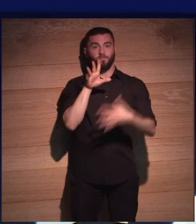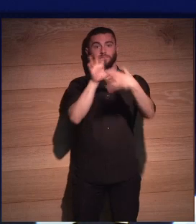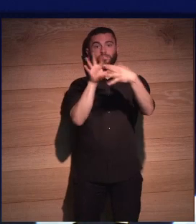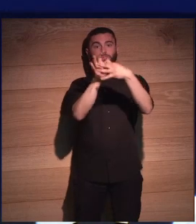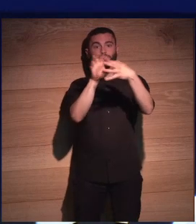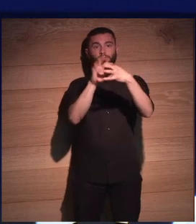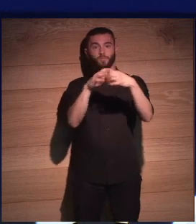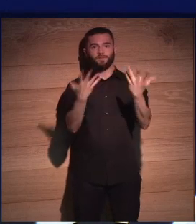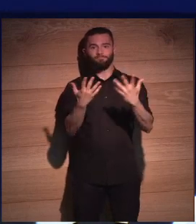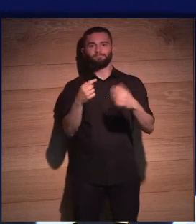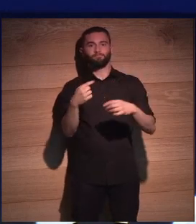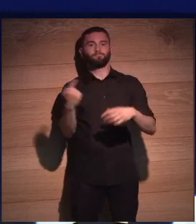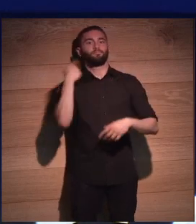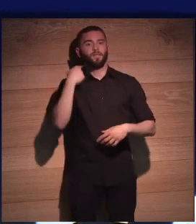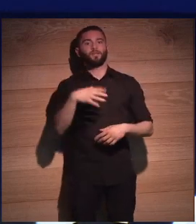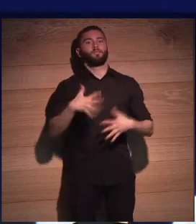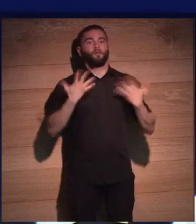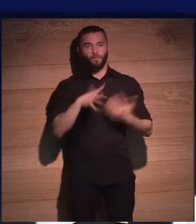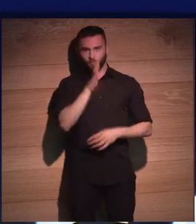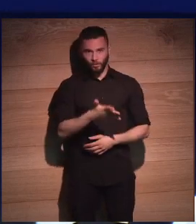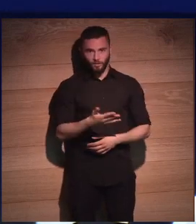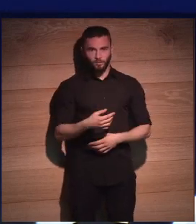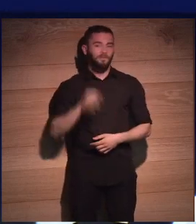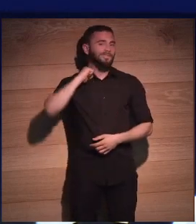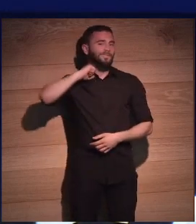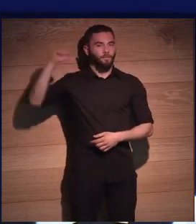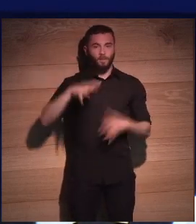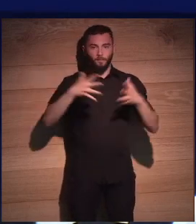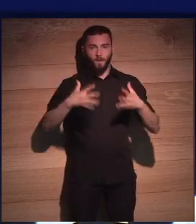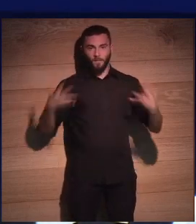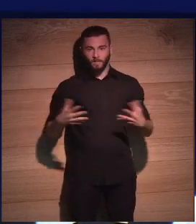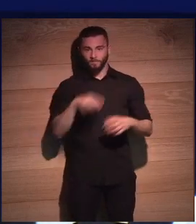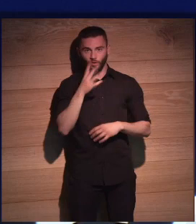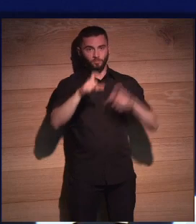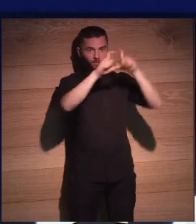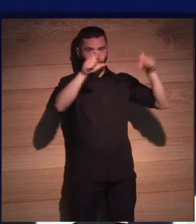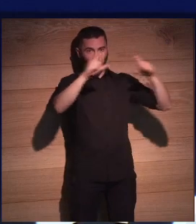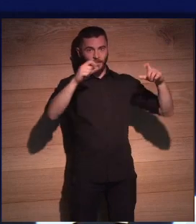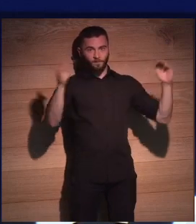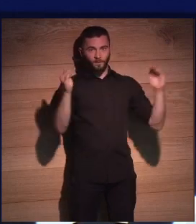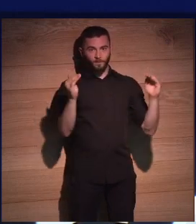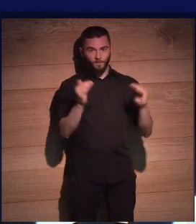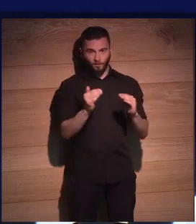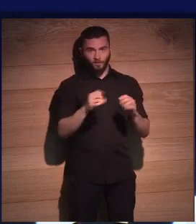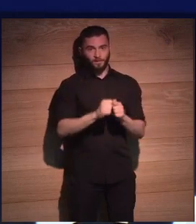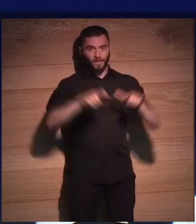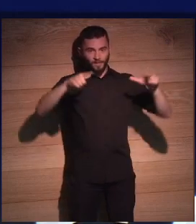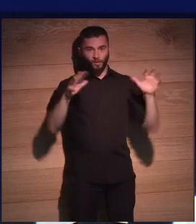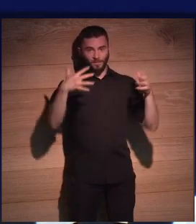todas. Cada vez tenemos una dependencia mayor de un número menor de empresas y plataformas dentro de